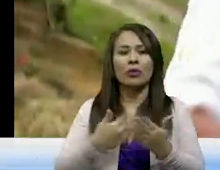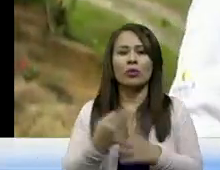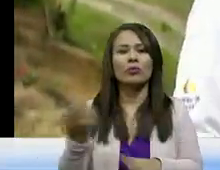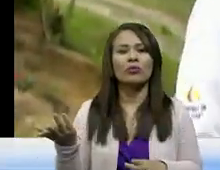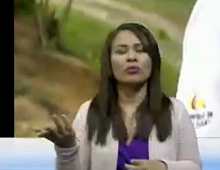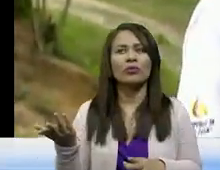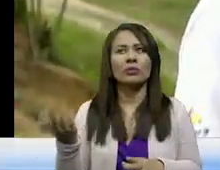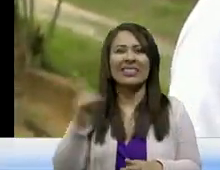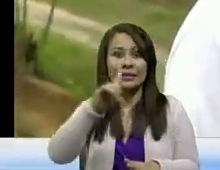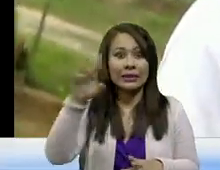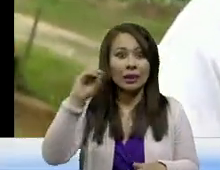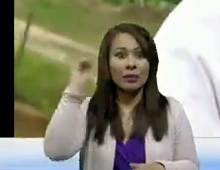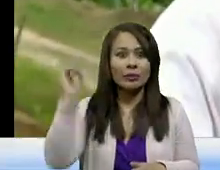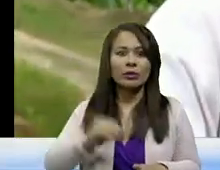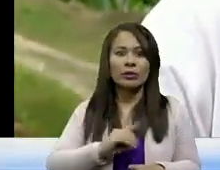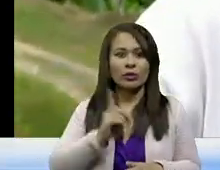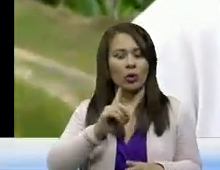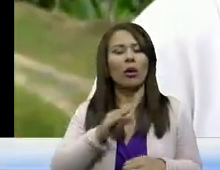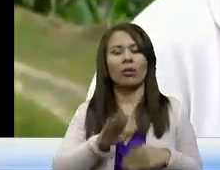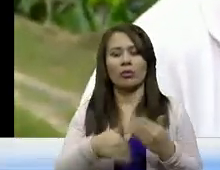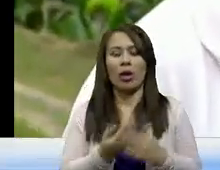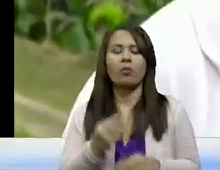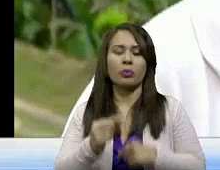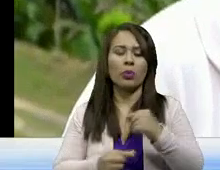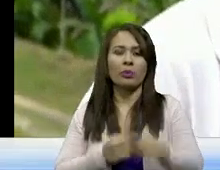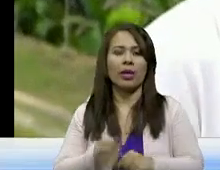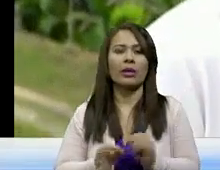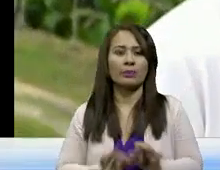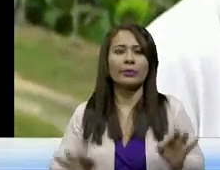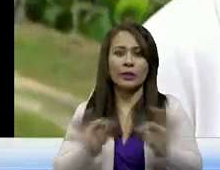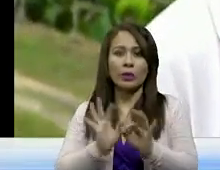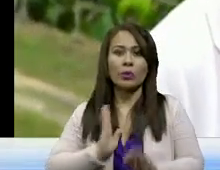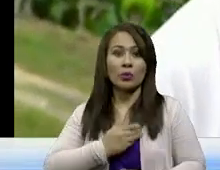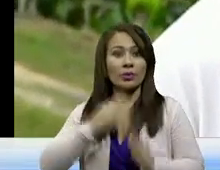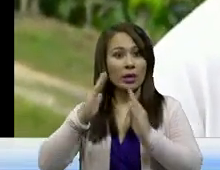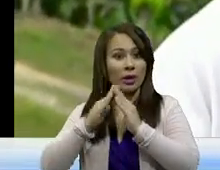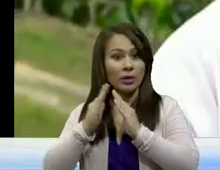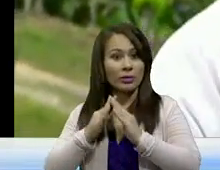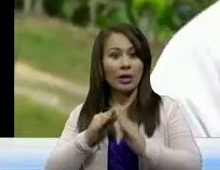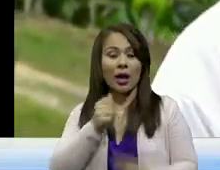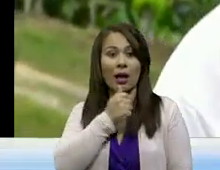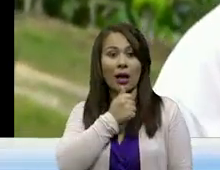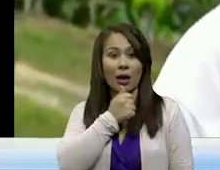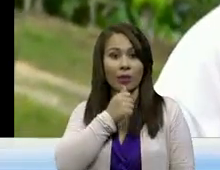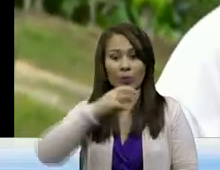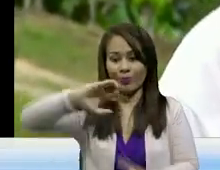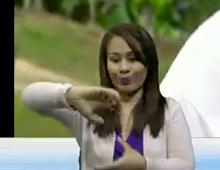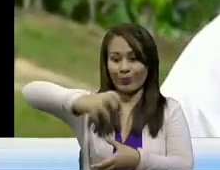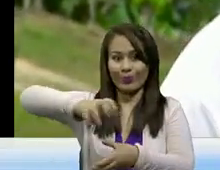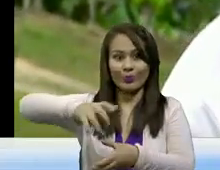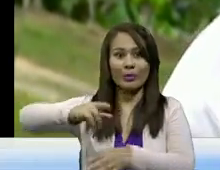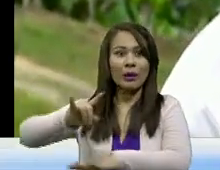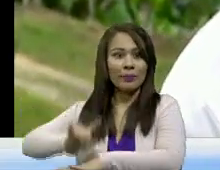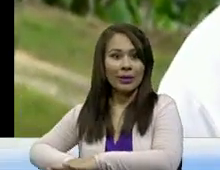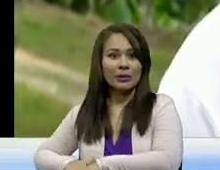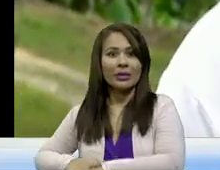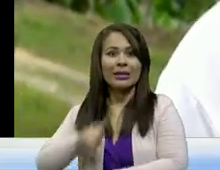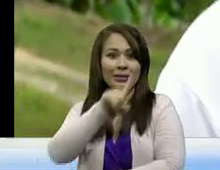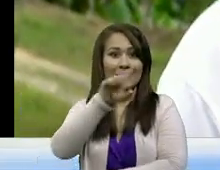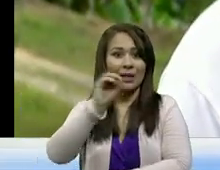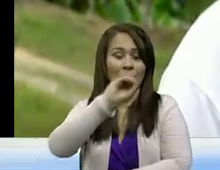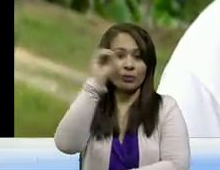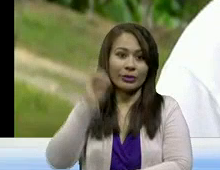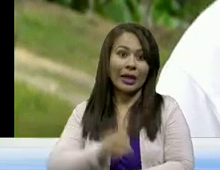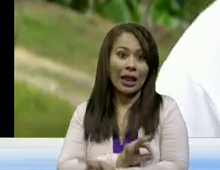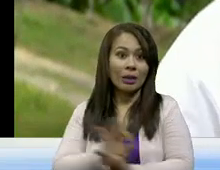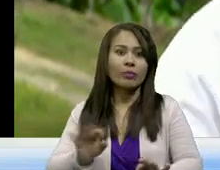totalmente, el 100%, pero ya lo más importante tenemos lo que es nuestra vivienda, lo que es el agua potable, no, bueno, aunque no es el 100%